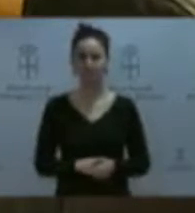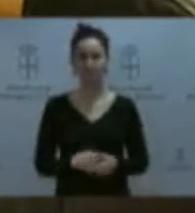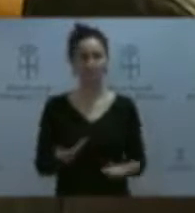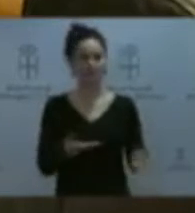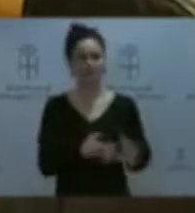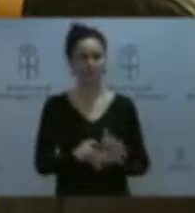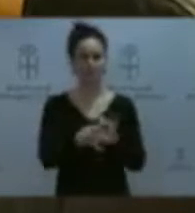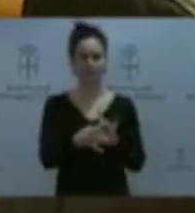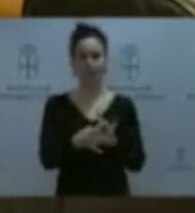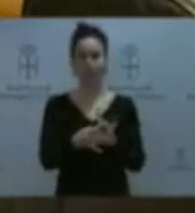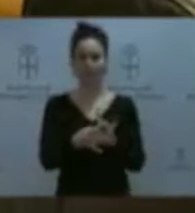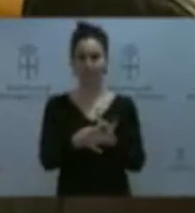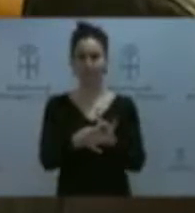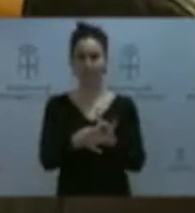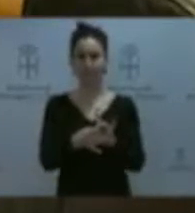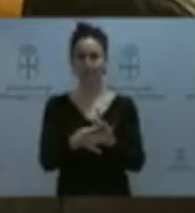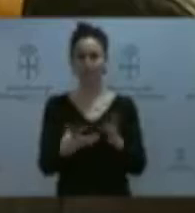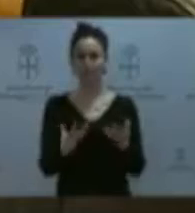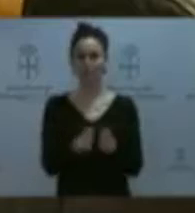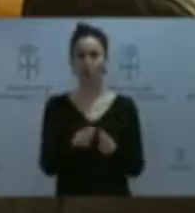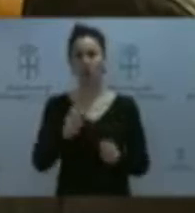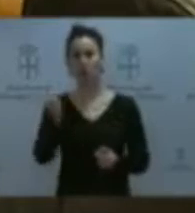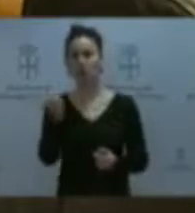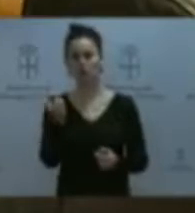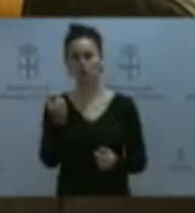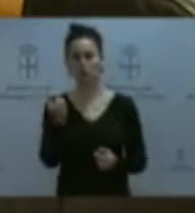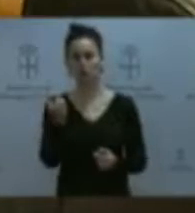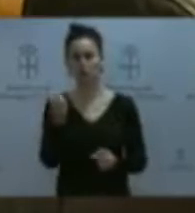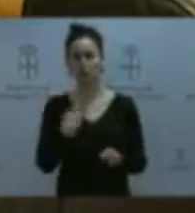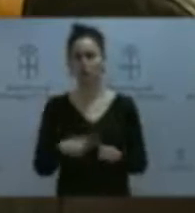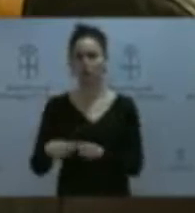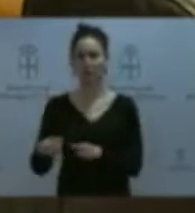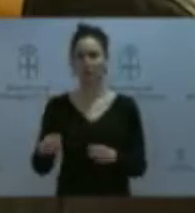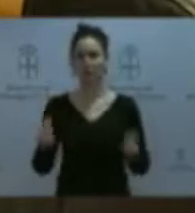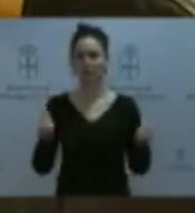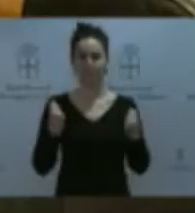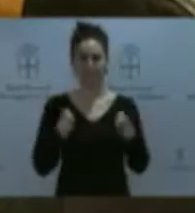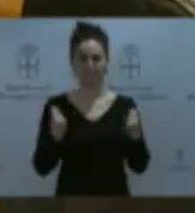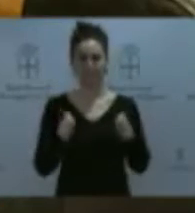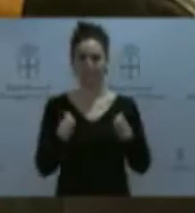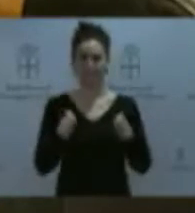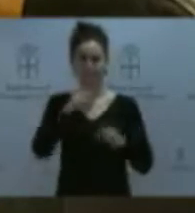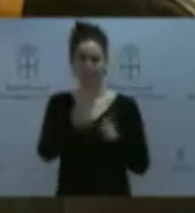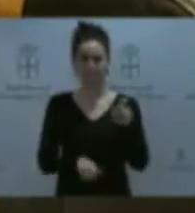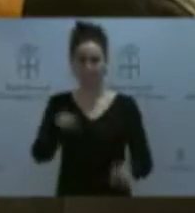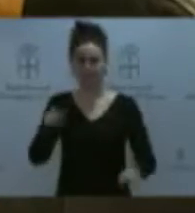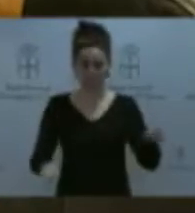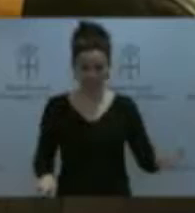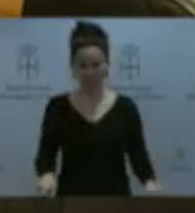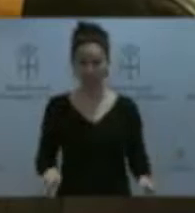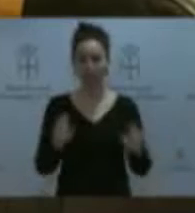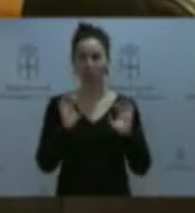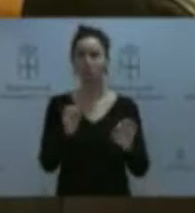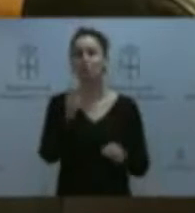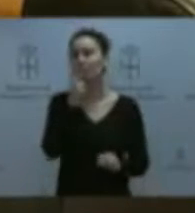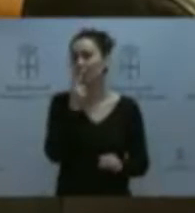otros condicionantes de la vida de la población, el so consumo, los sos patrones